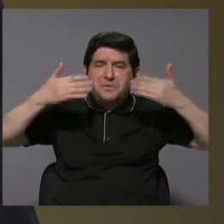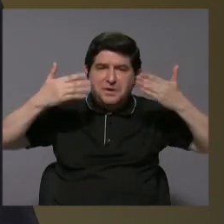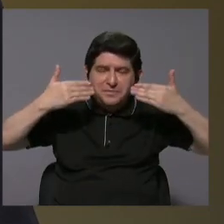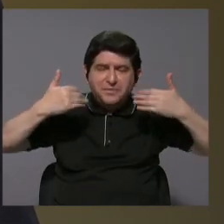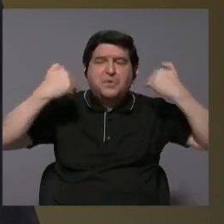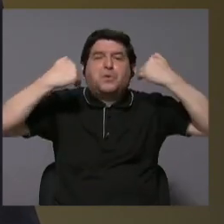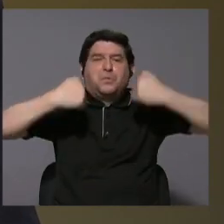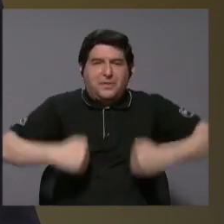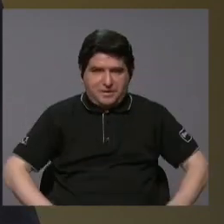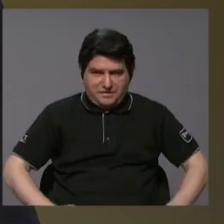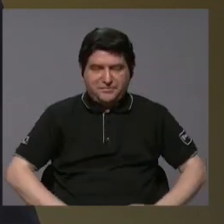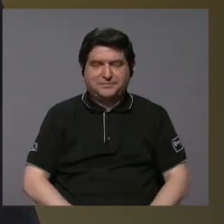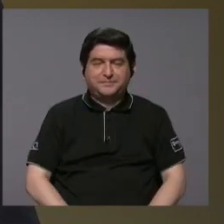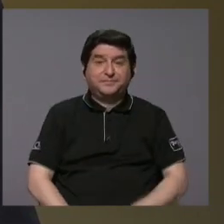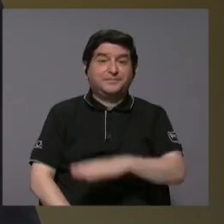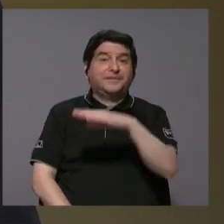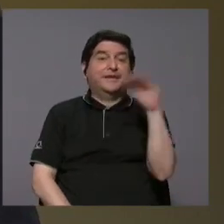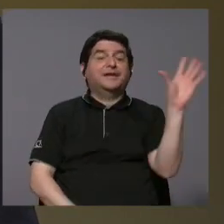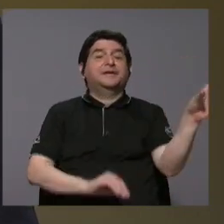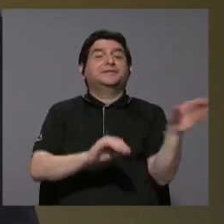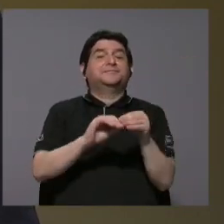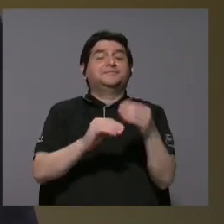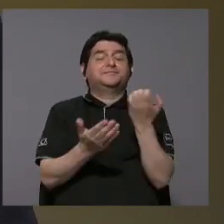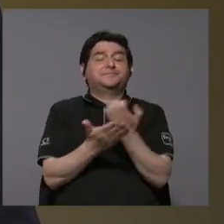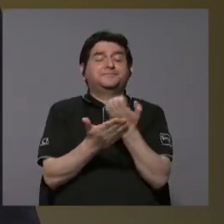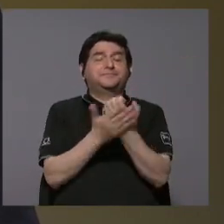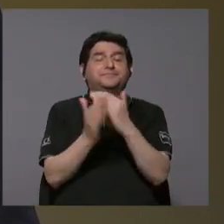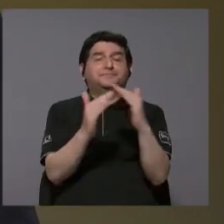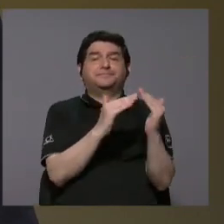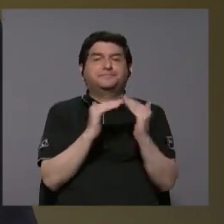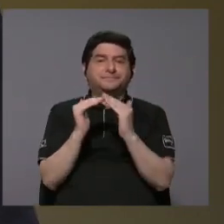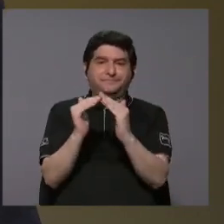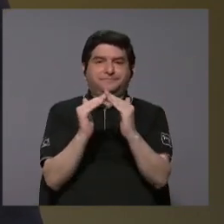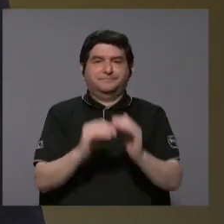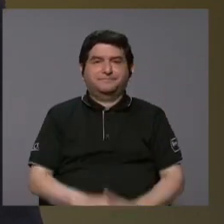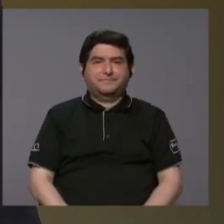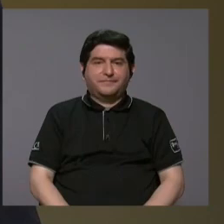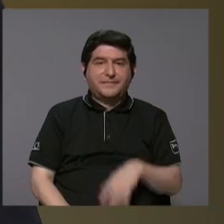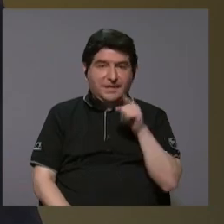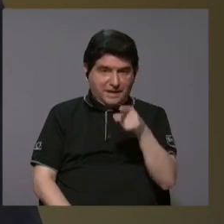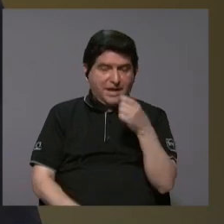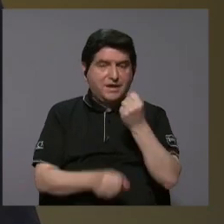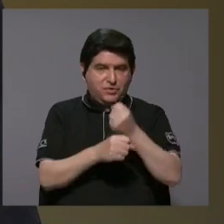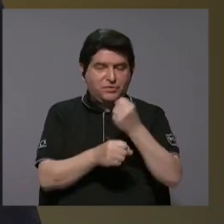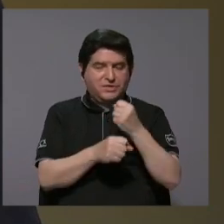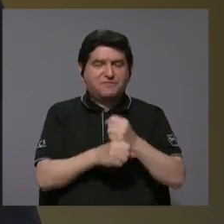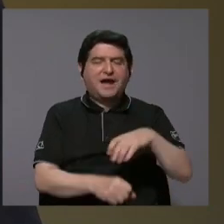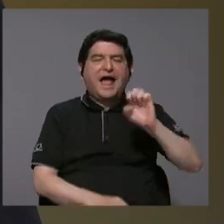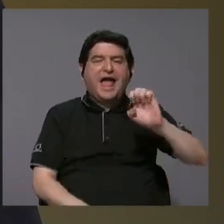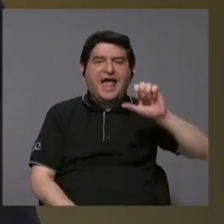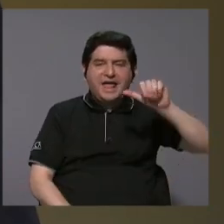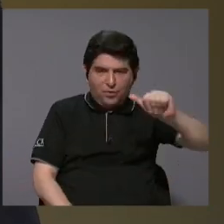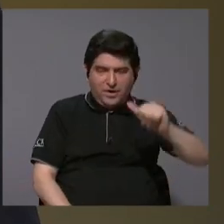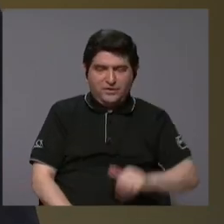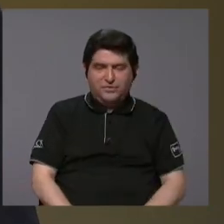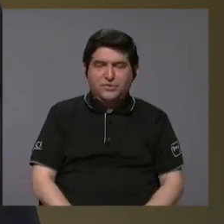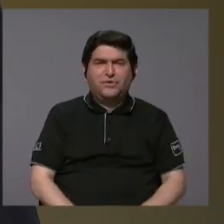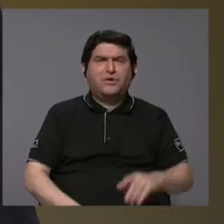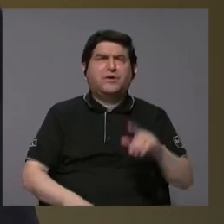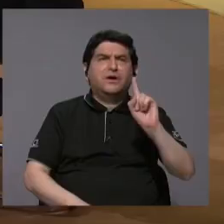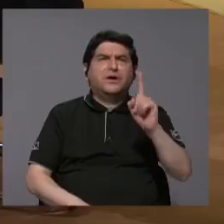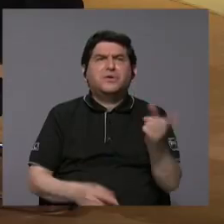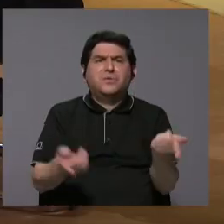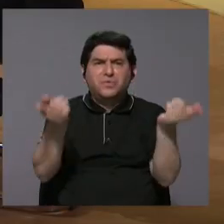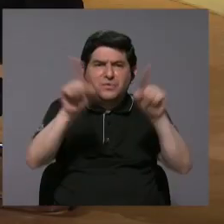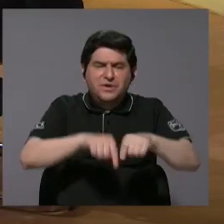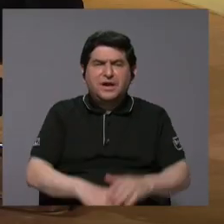humanos. Y por otro lado también de economía urbana, ¿verdad? Que eso es lo que está trabajando Eduardo en algunos casos